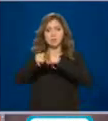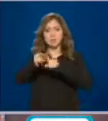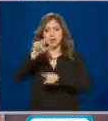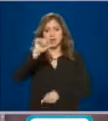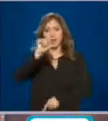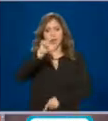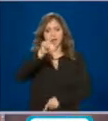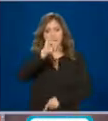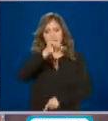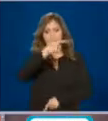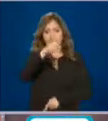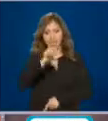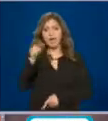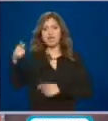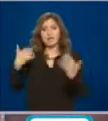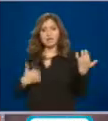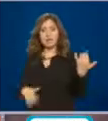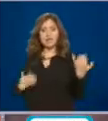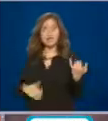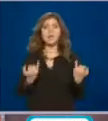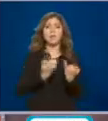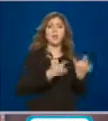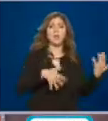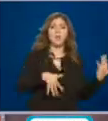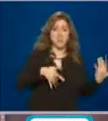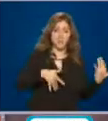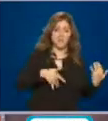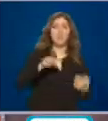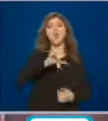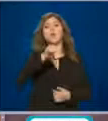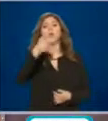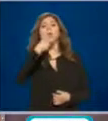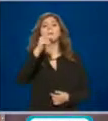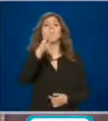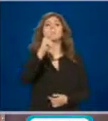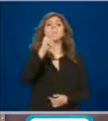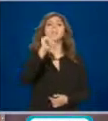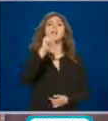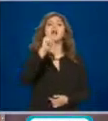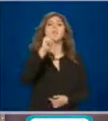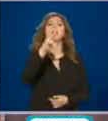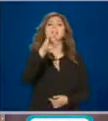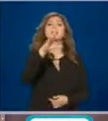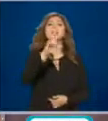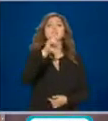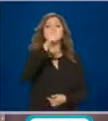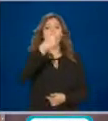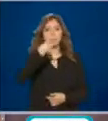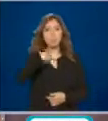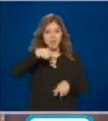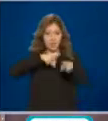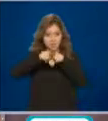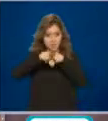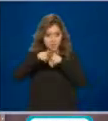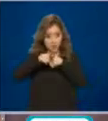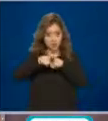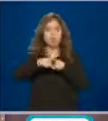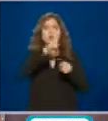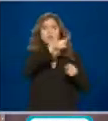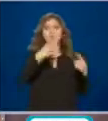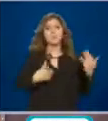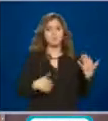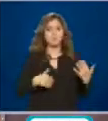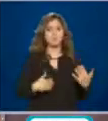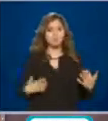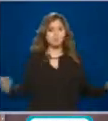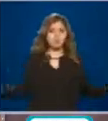guitarra y bajo. Ajá. Saluden, muchachos. Ahí está. Patricio Eduardo, que es mi hermano. Okay. Patricio Venegas en guitarra. O